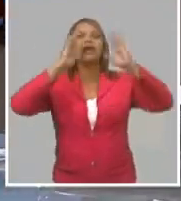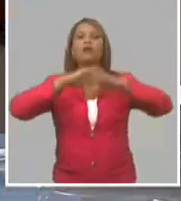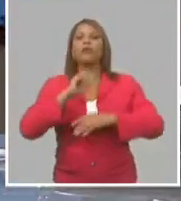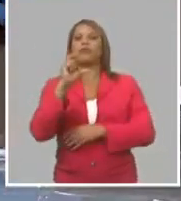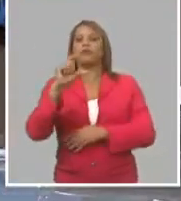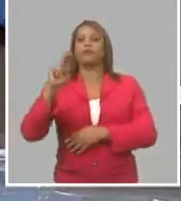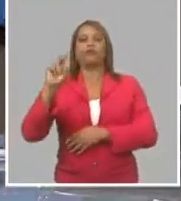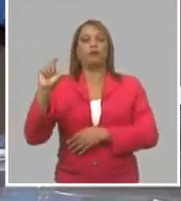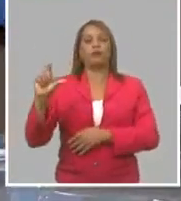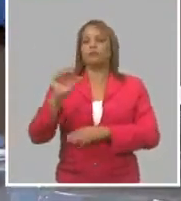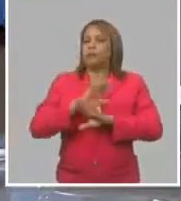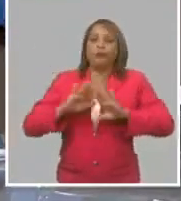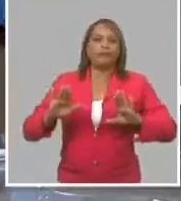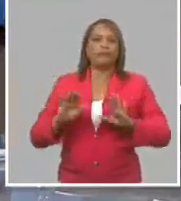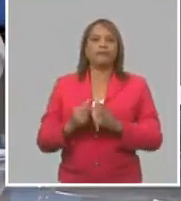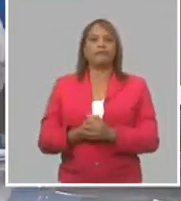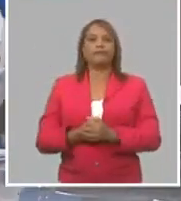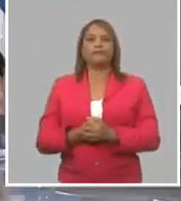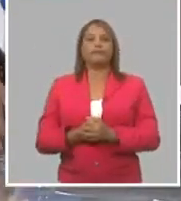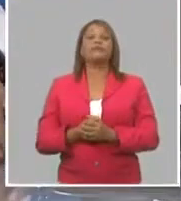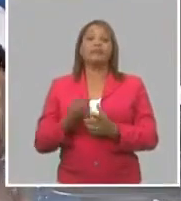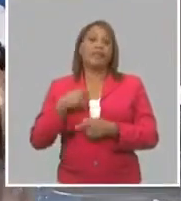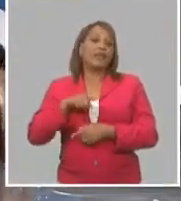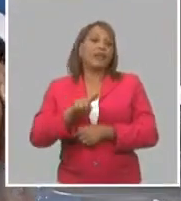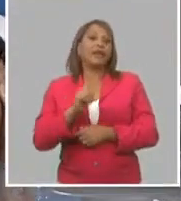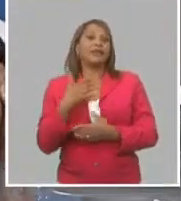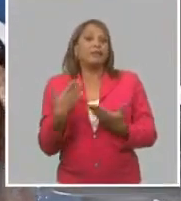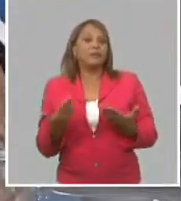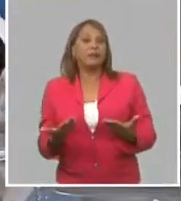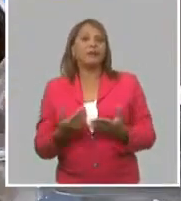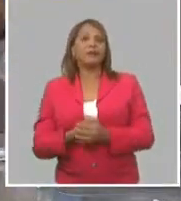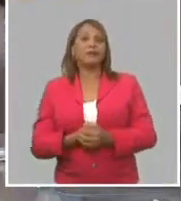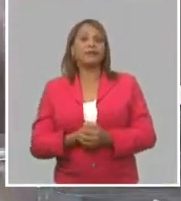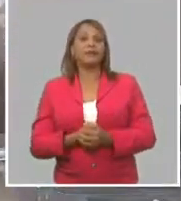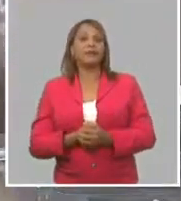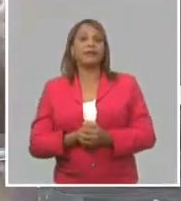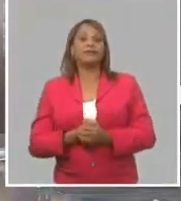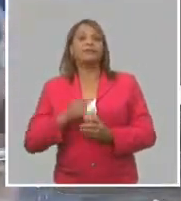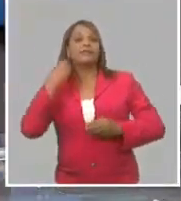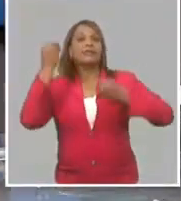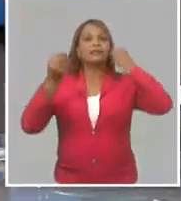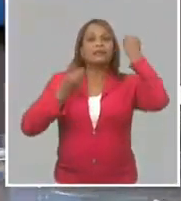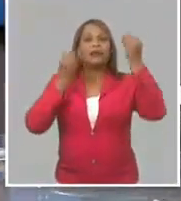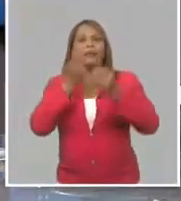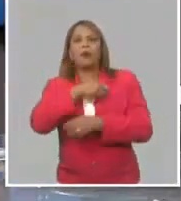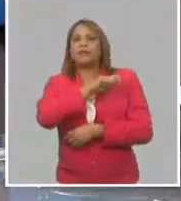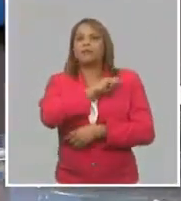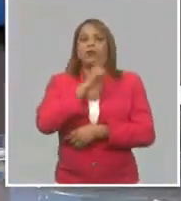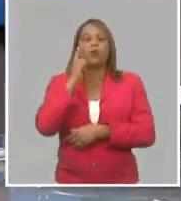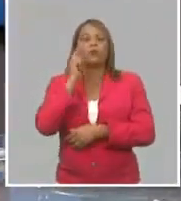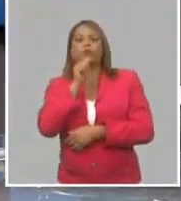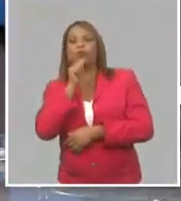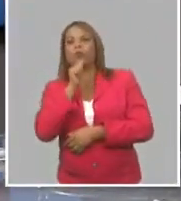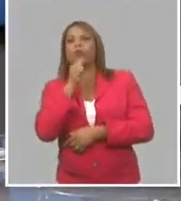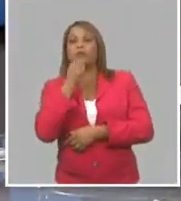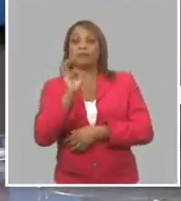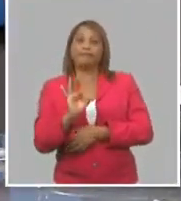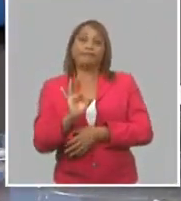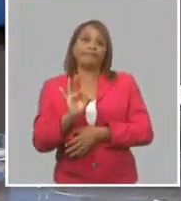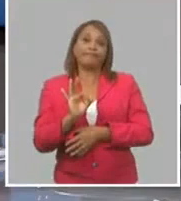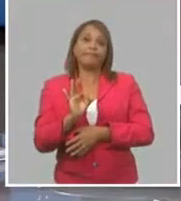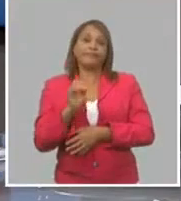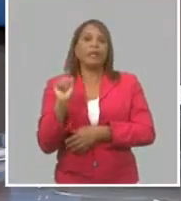existen se use y ahí vienen entonces todas las preocupaciones que las personas tienen